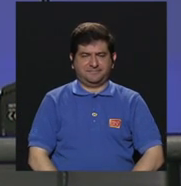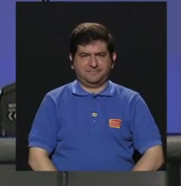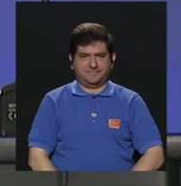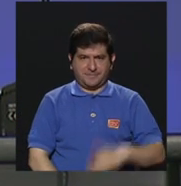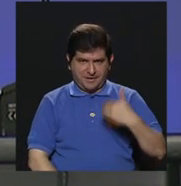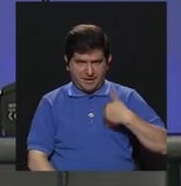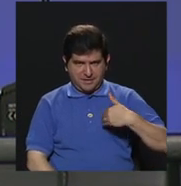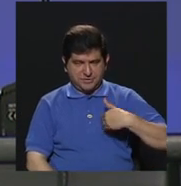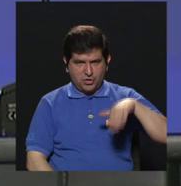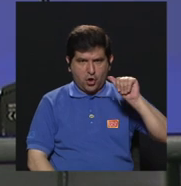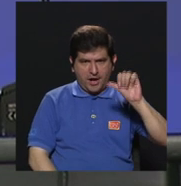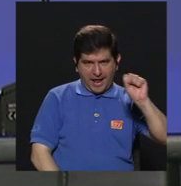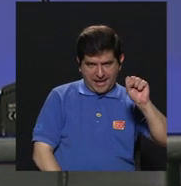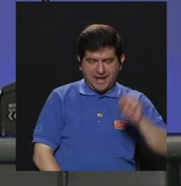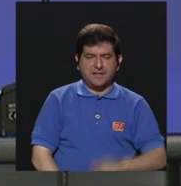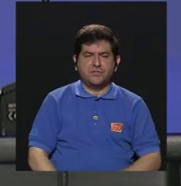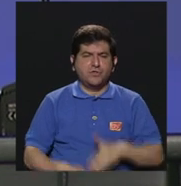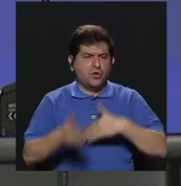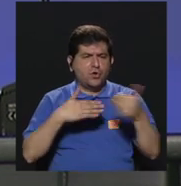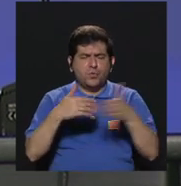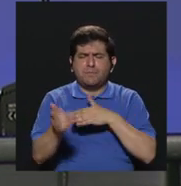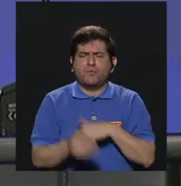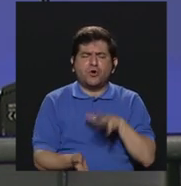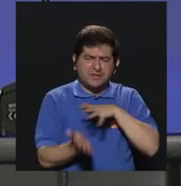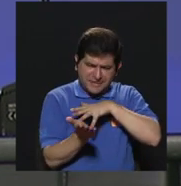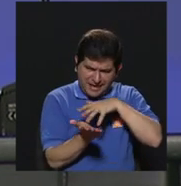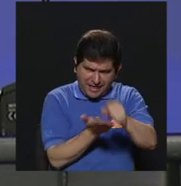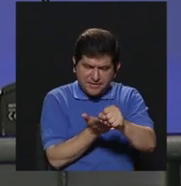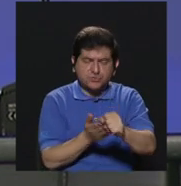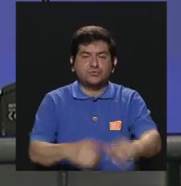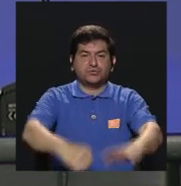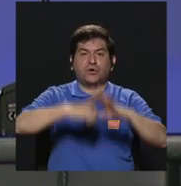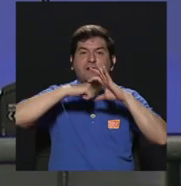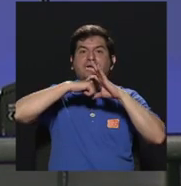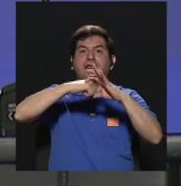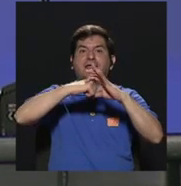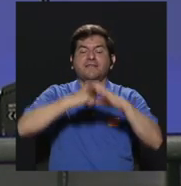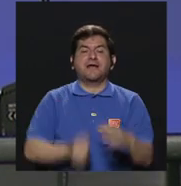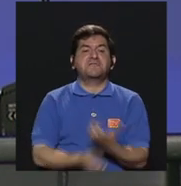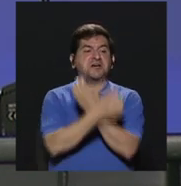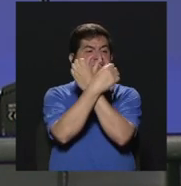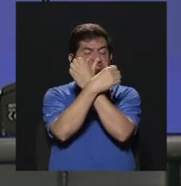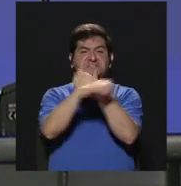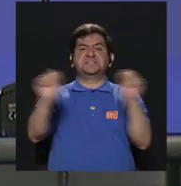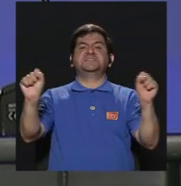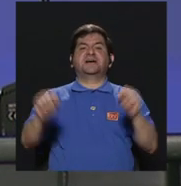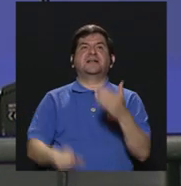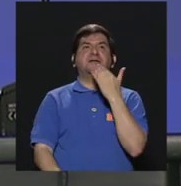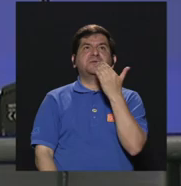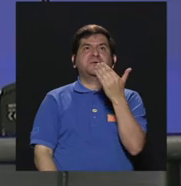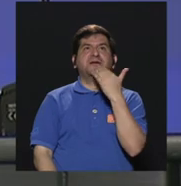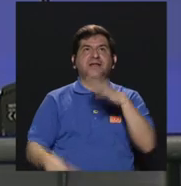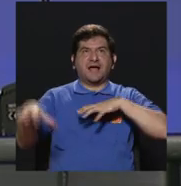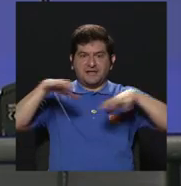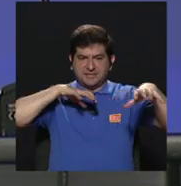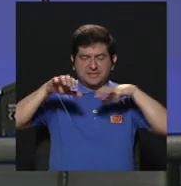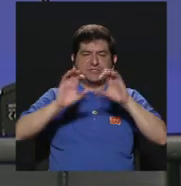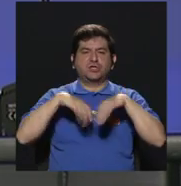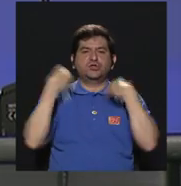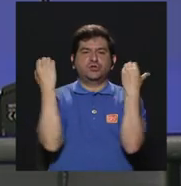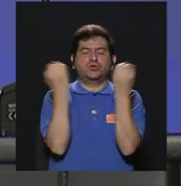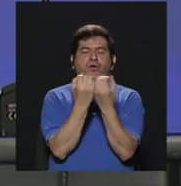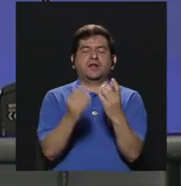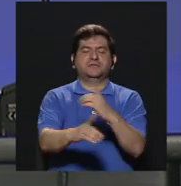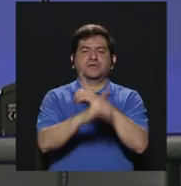Alejandro, a pesar de su destrucción, el planeta Tierra se salvaría gracias a la acción de las